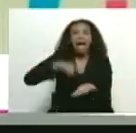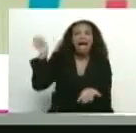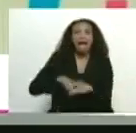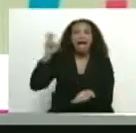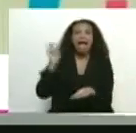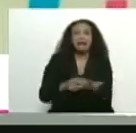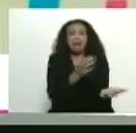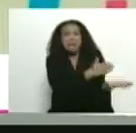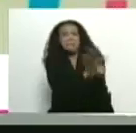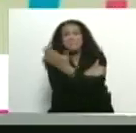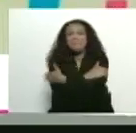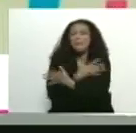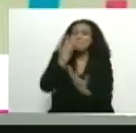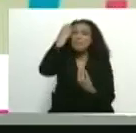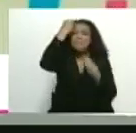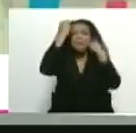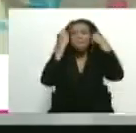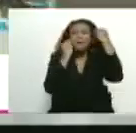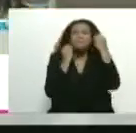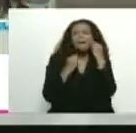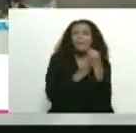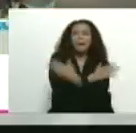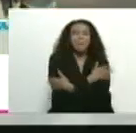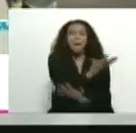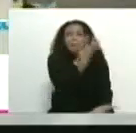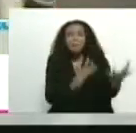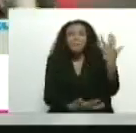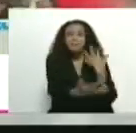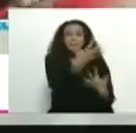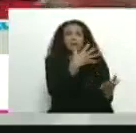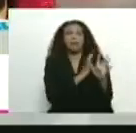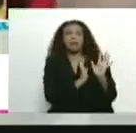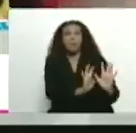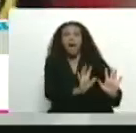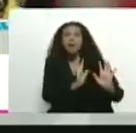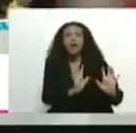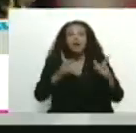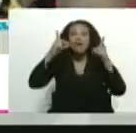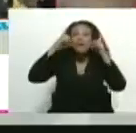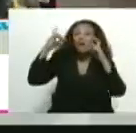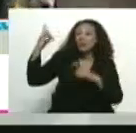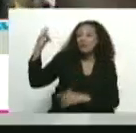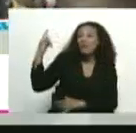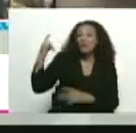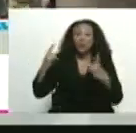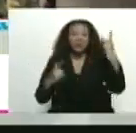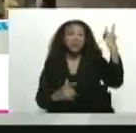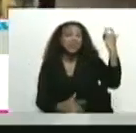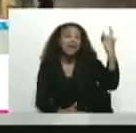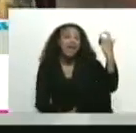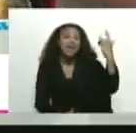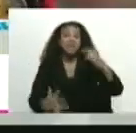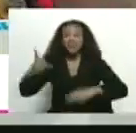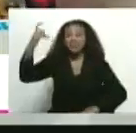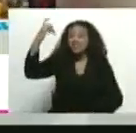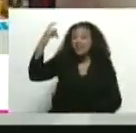me abrazó, se vinieron los muchachos y yo le dije, vamos tomando una foto, un selfie,